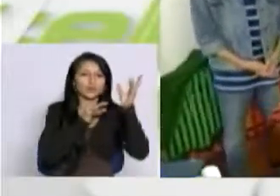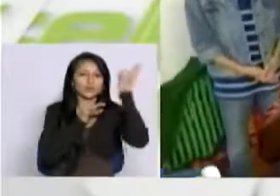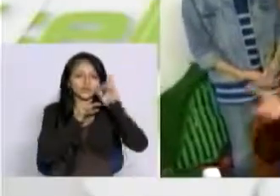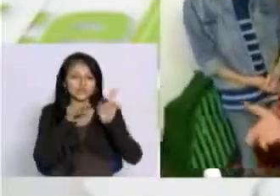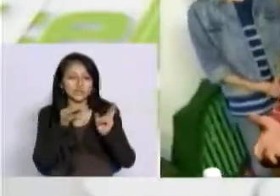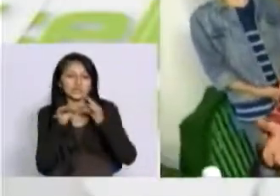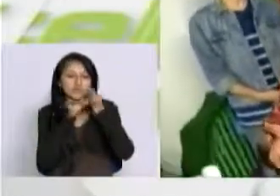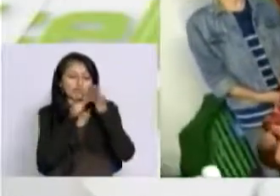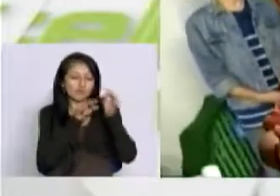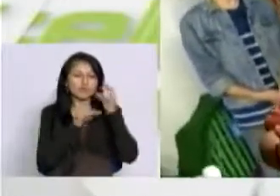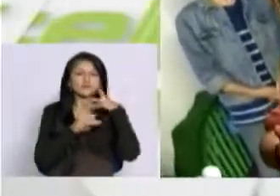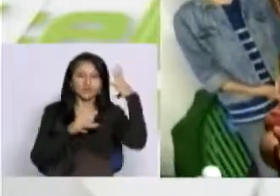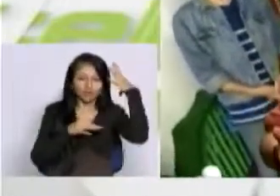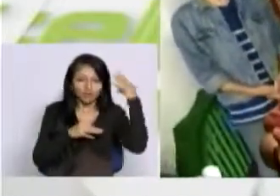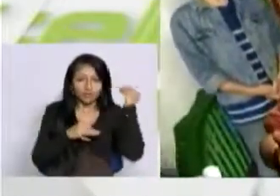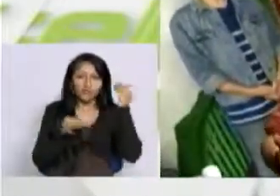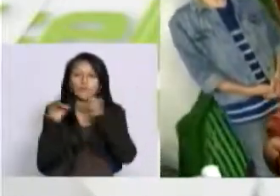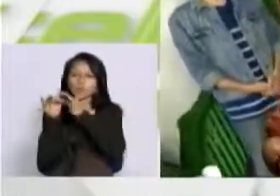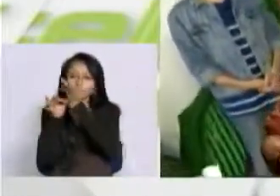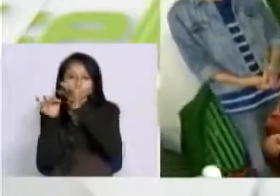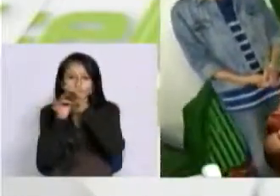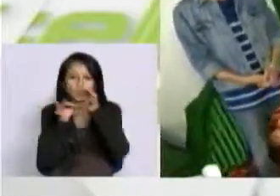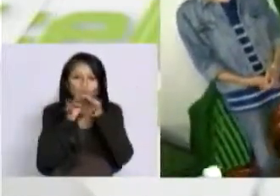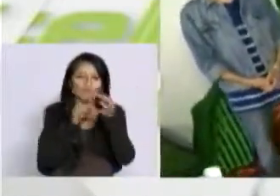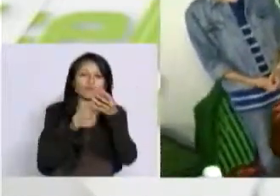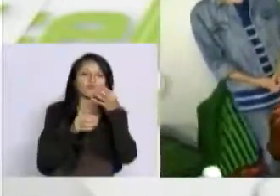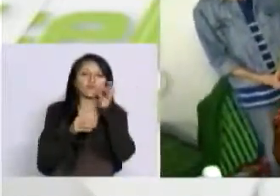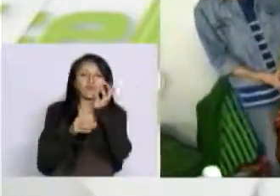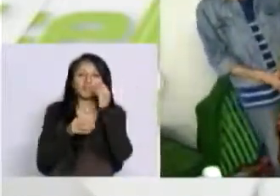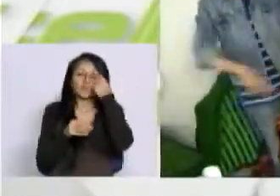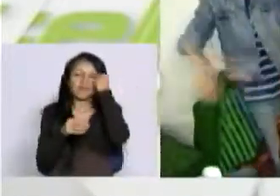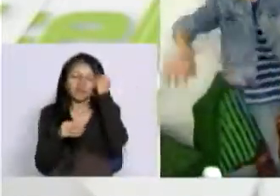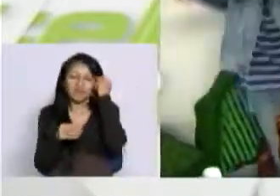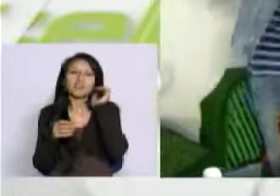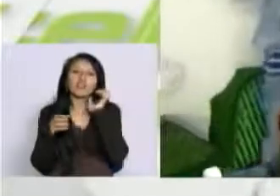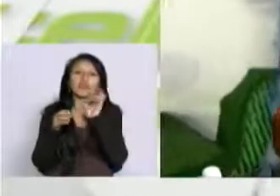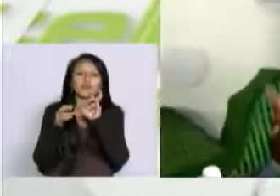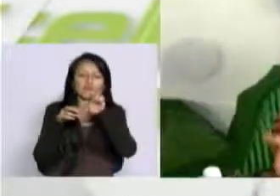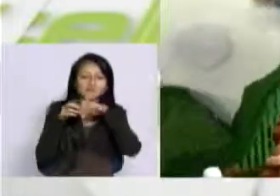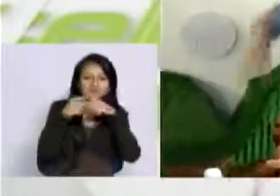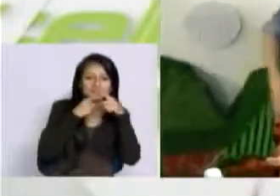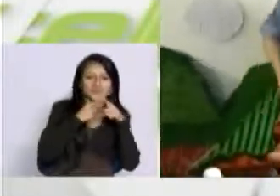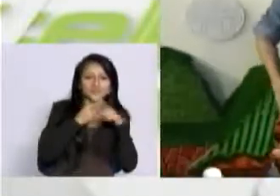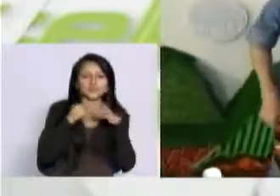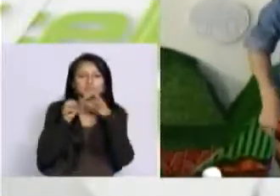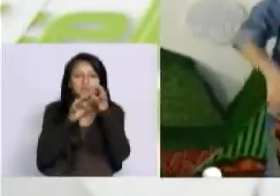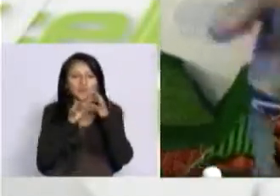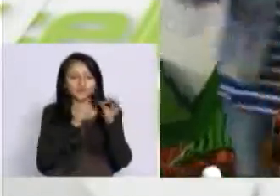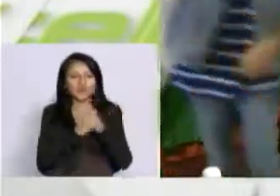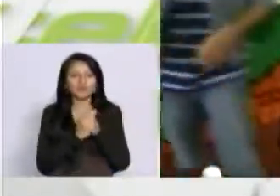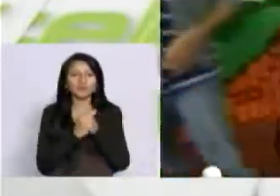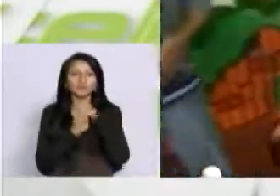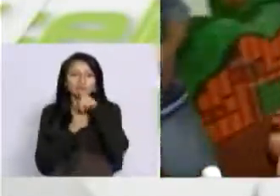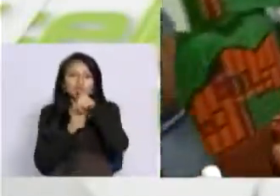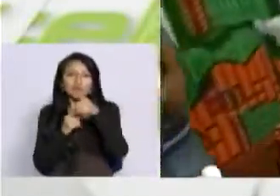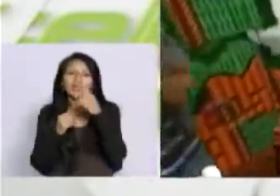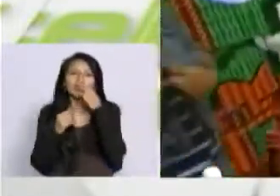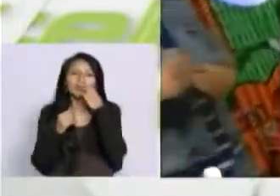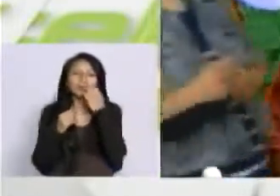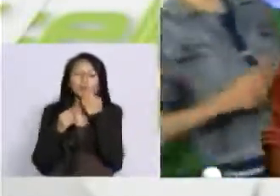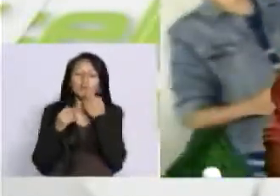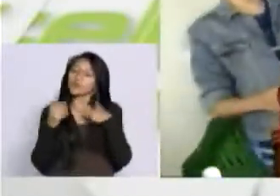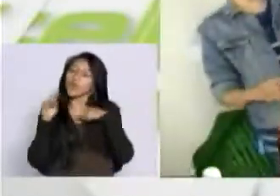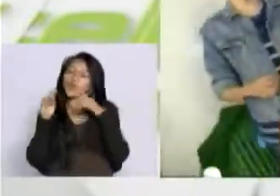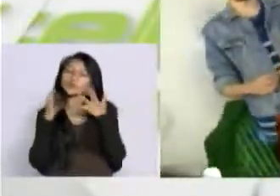en Manzanares, en Montenegro, nos puedan enviar sus notas con respecto al tema del día. Lo pueden hacer en sus